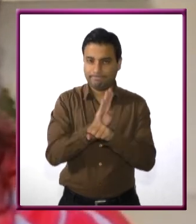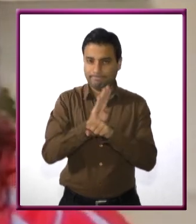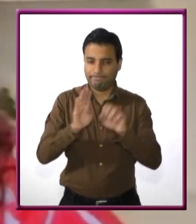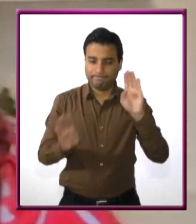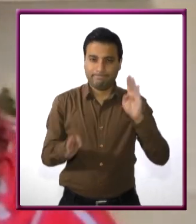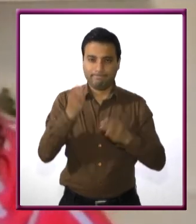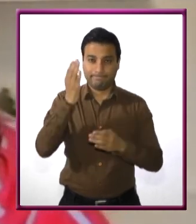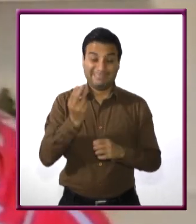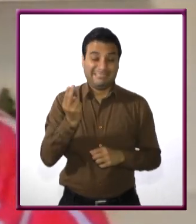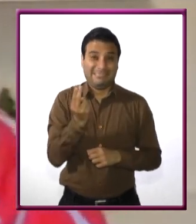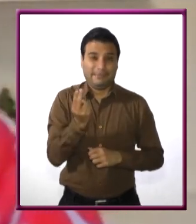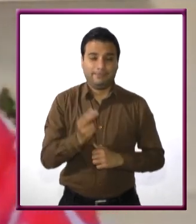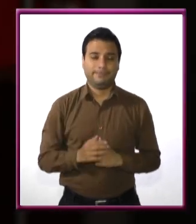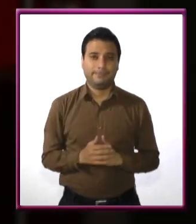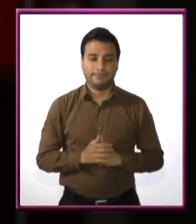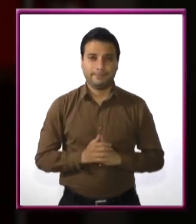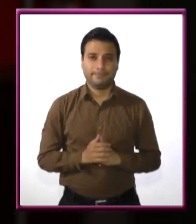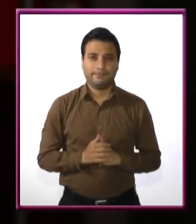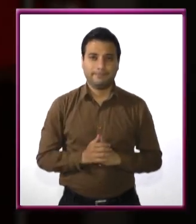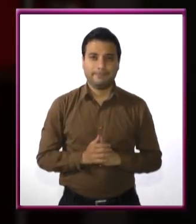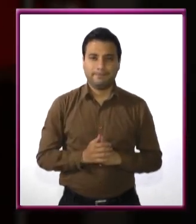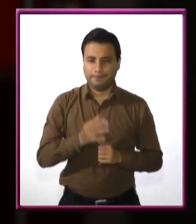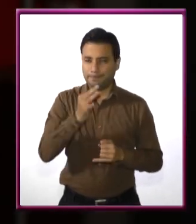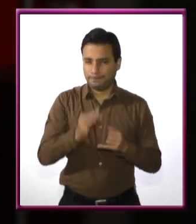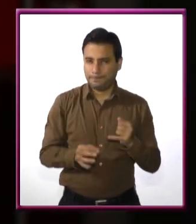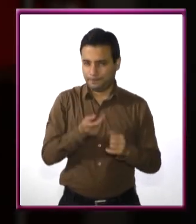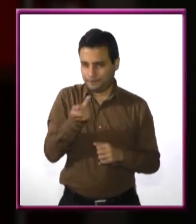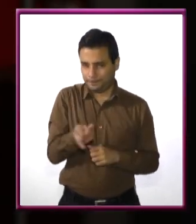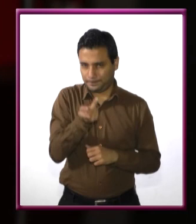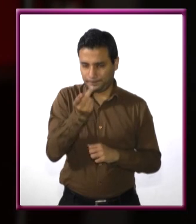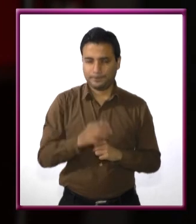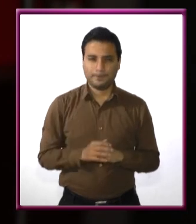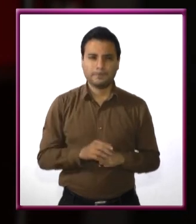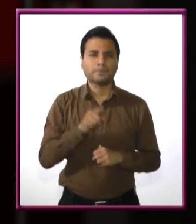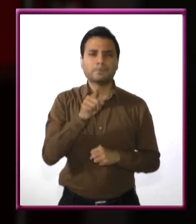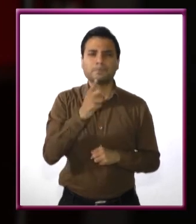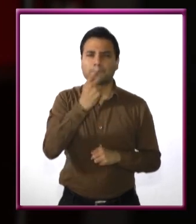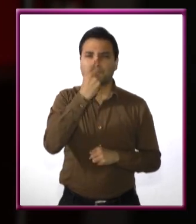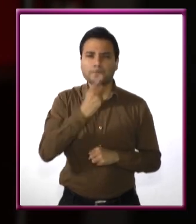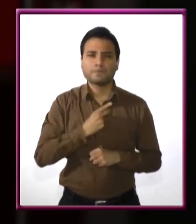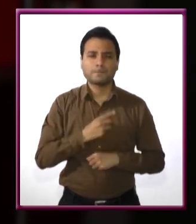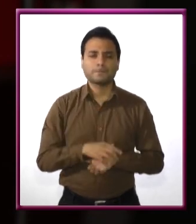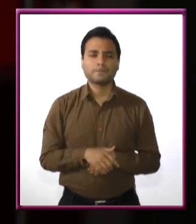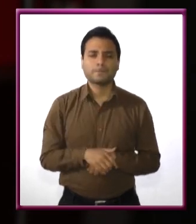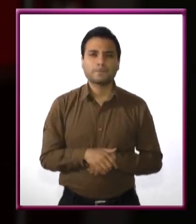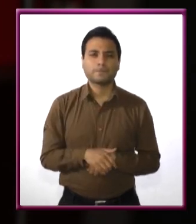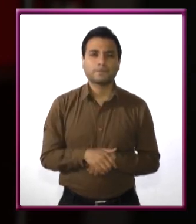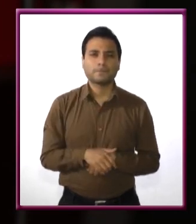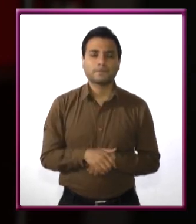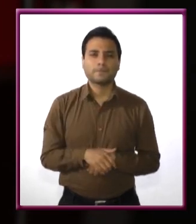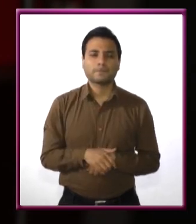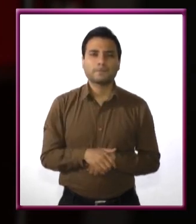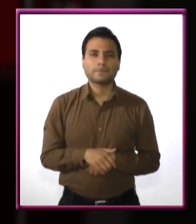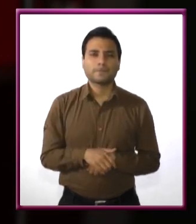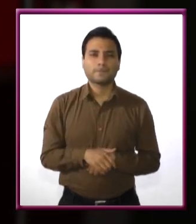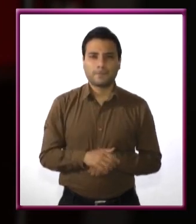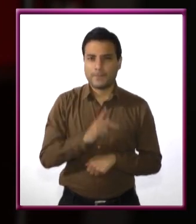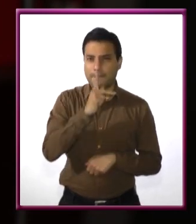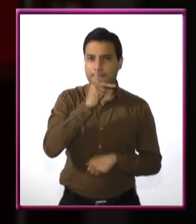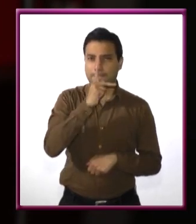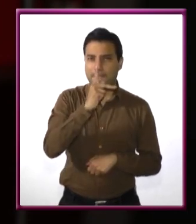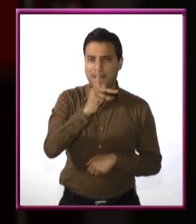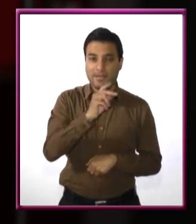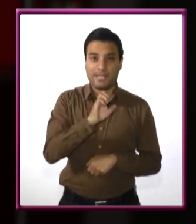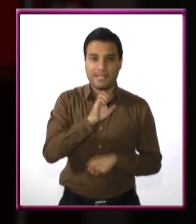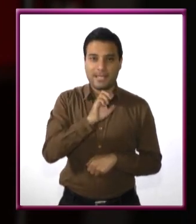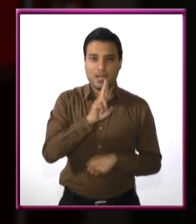Es urgente, me parece. Y para terminar esta entrevista, ¿podrías decirnos con qué relacionas